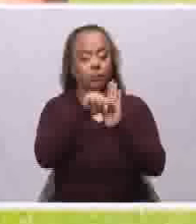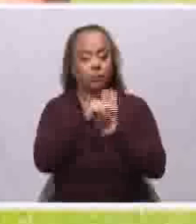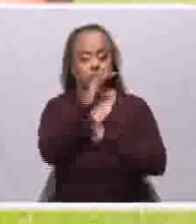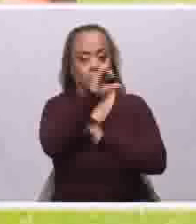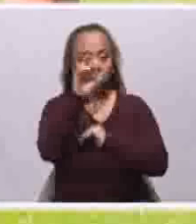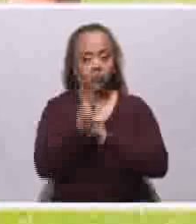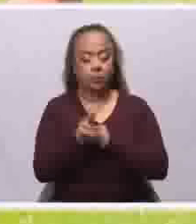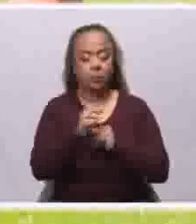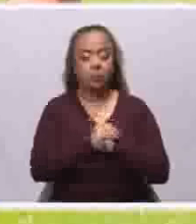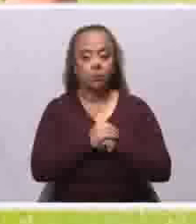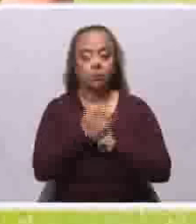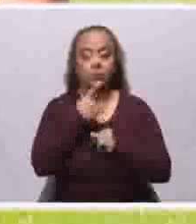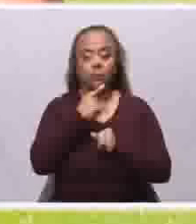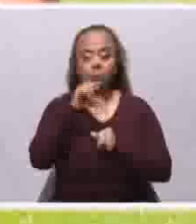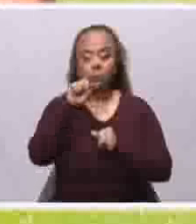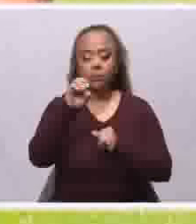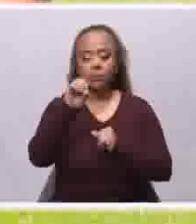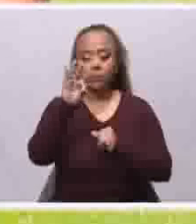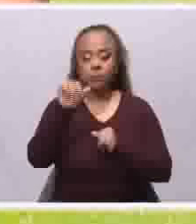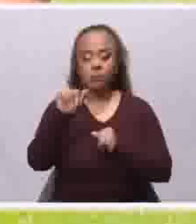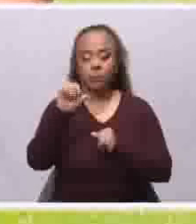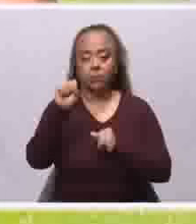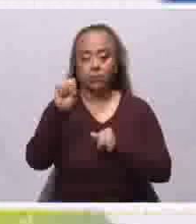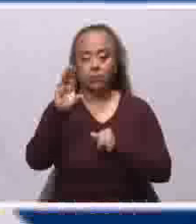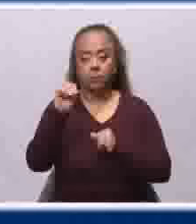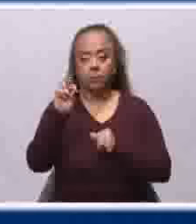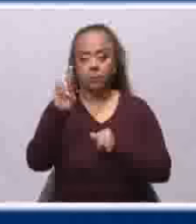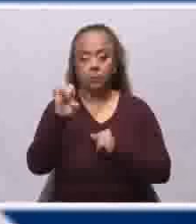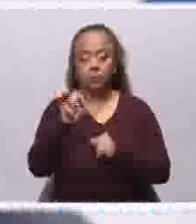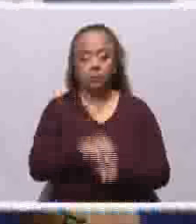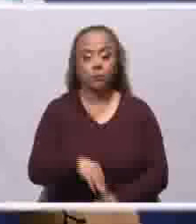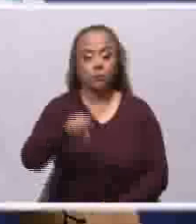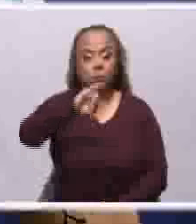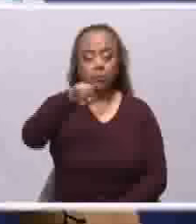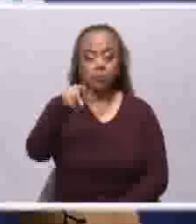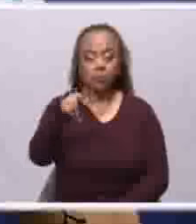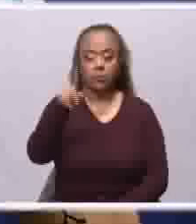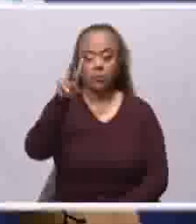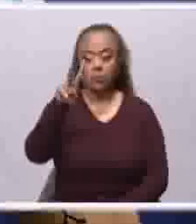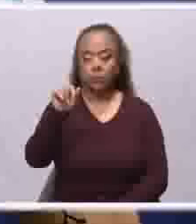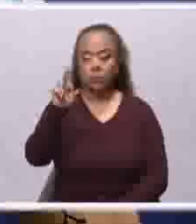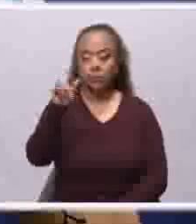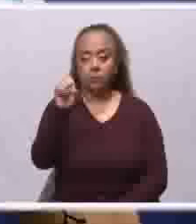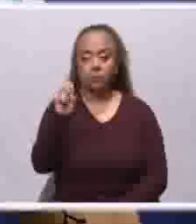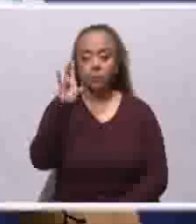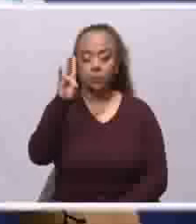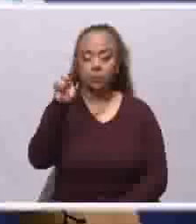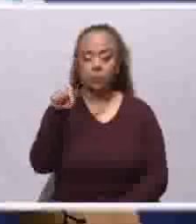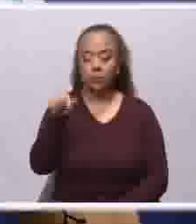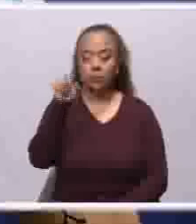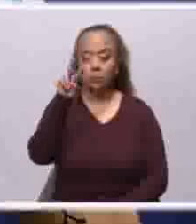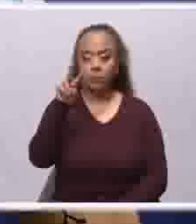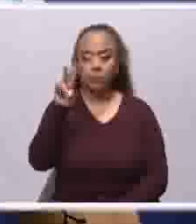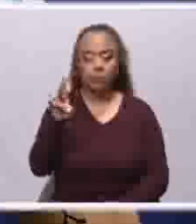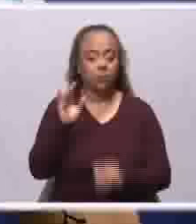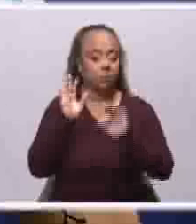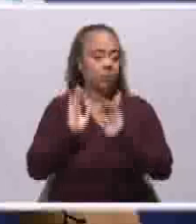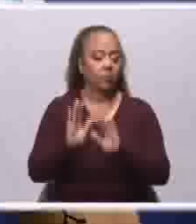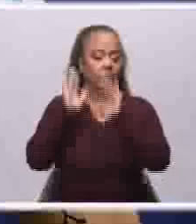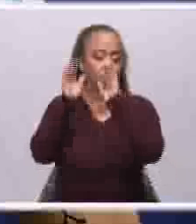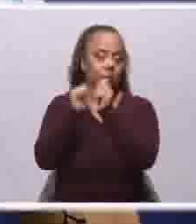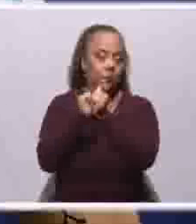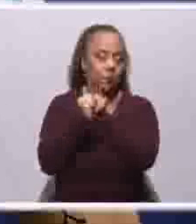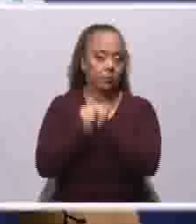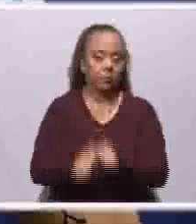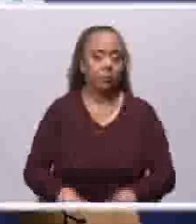Costa Rica según sofascore son Juan Pablo Vargas 727 Qué gran torneo ha tenido Juan Pablo Vargas Qué